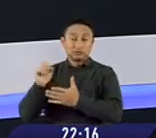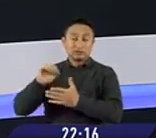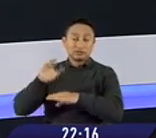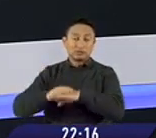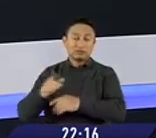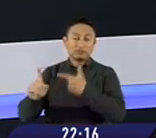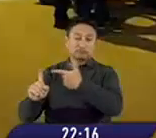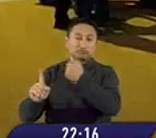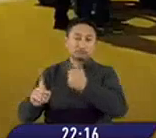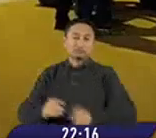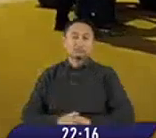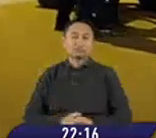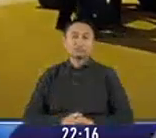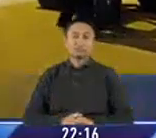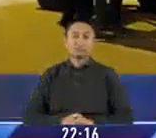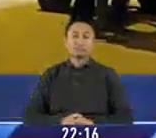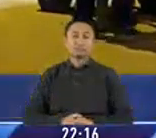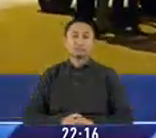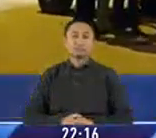asesinato.